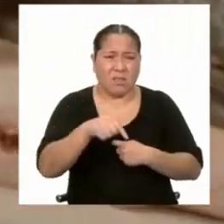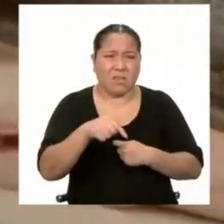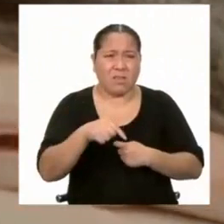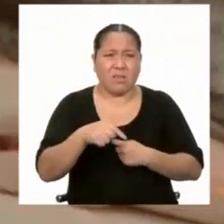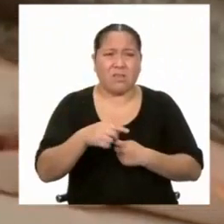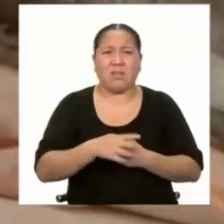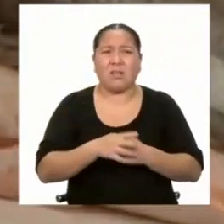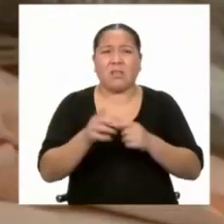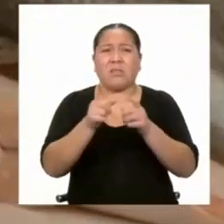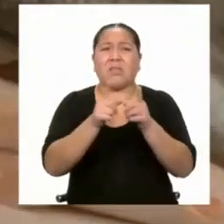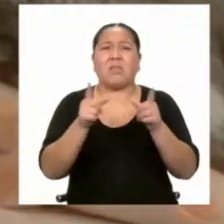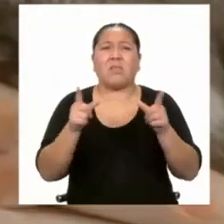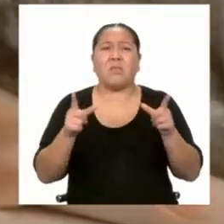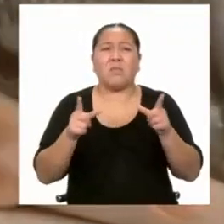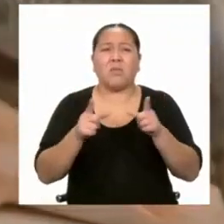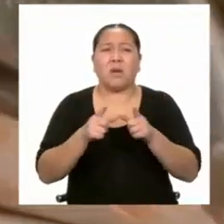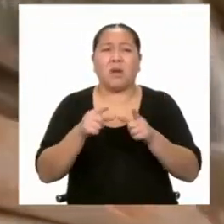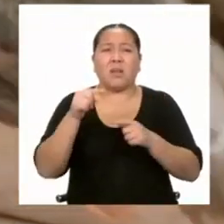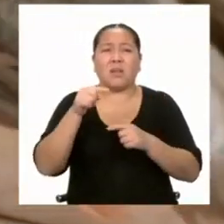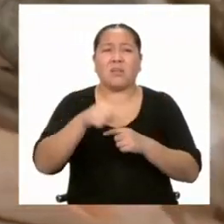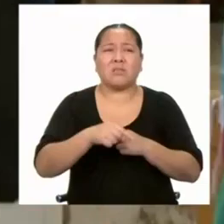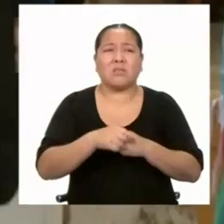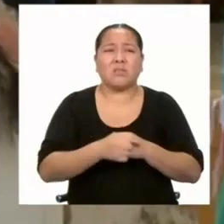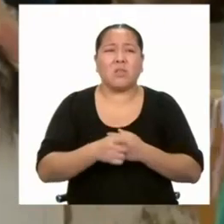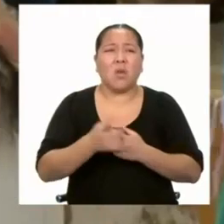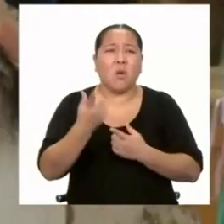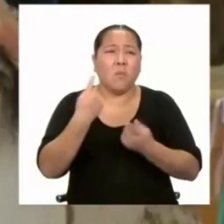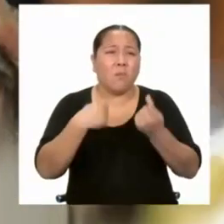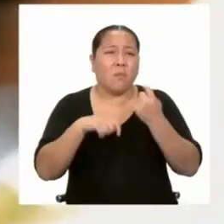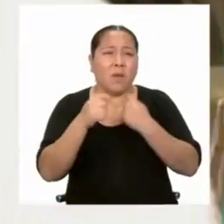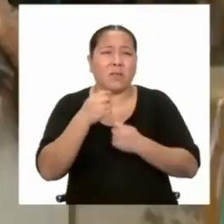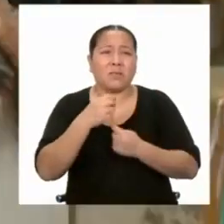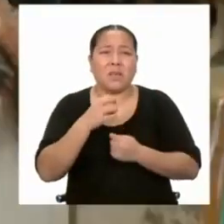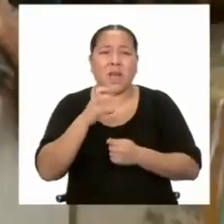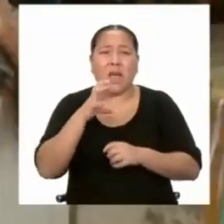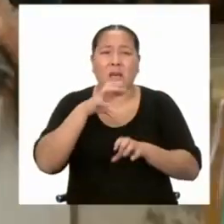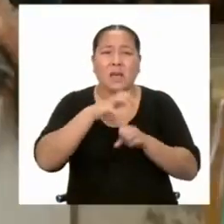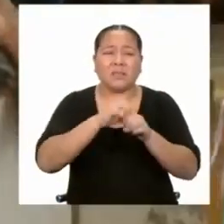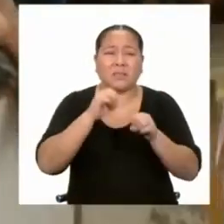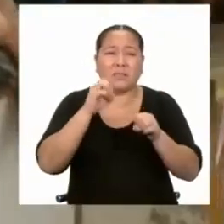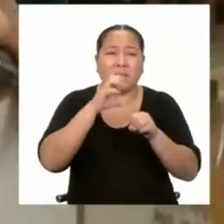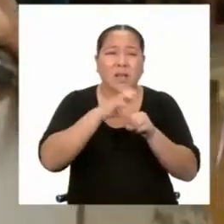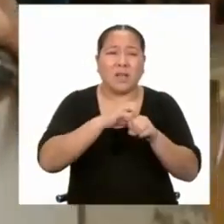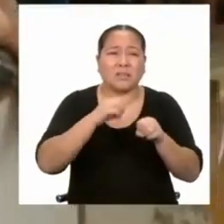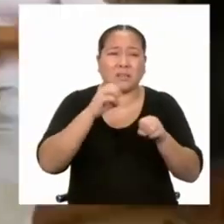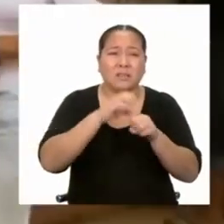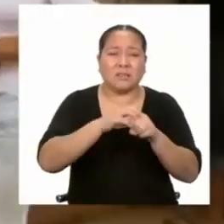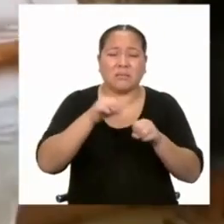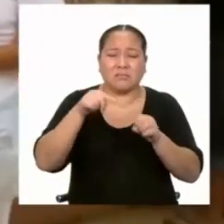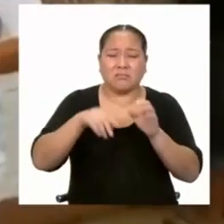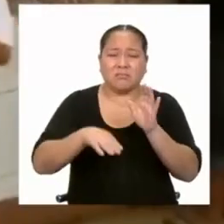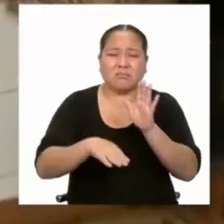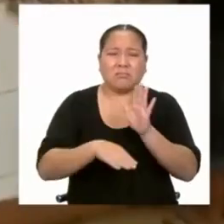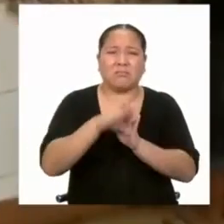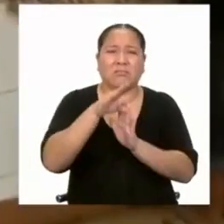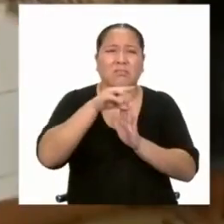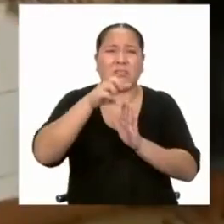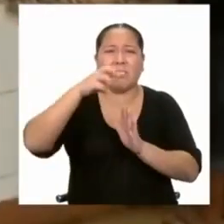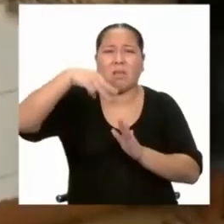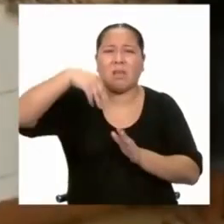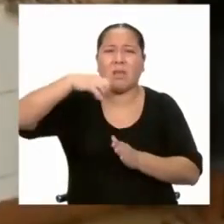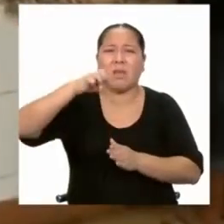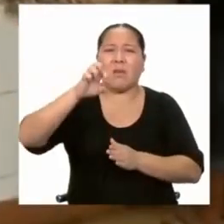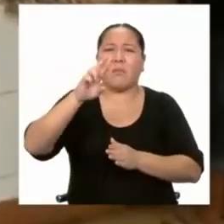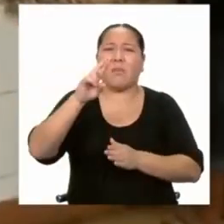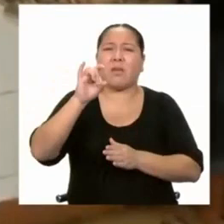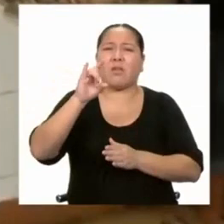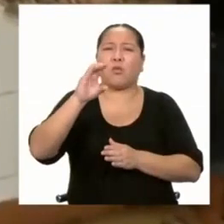Maldonado. Los peces carnívoros especialmente tienen altísimos índices de mercurio.